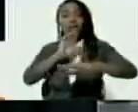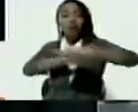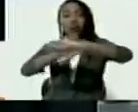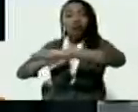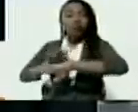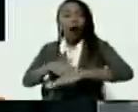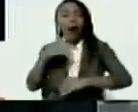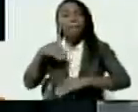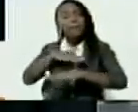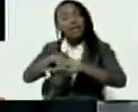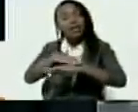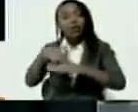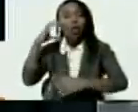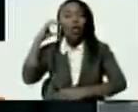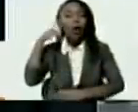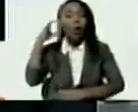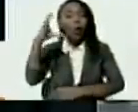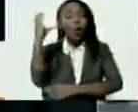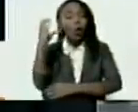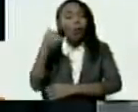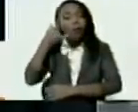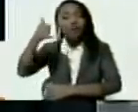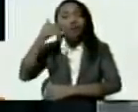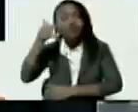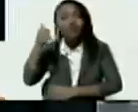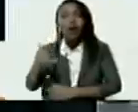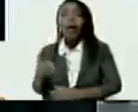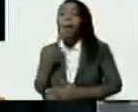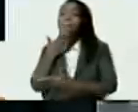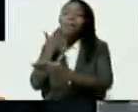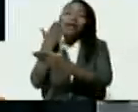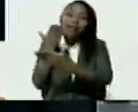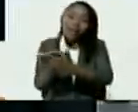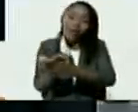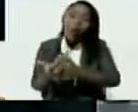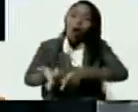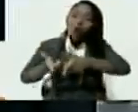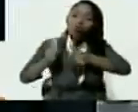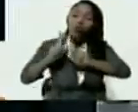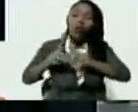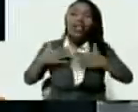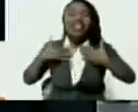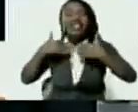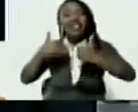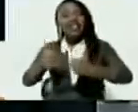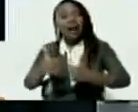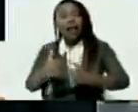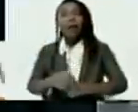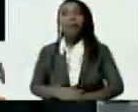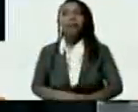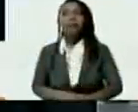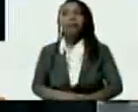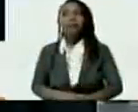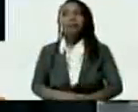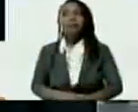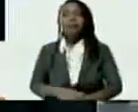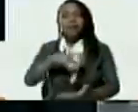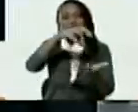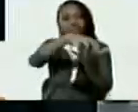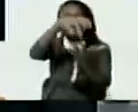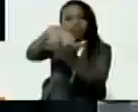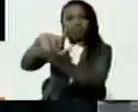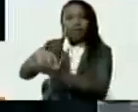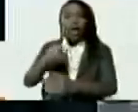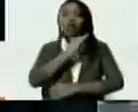ministro de Colombia y le he pedido a las autoridades sanitarias en las regiones, en